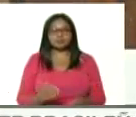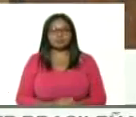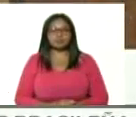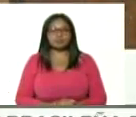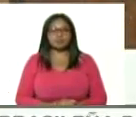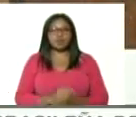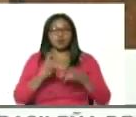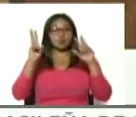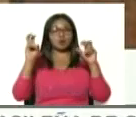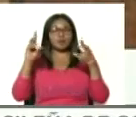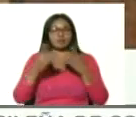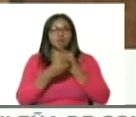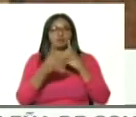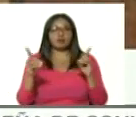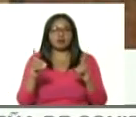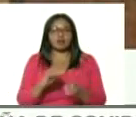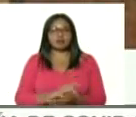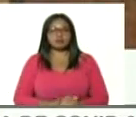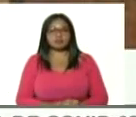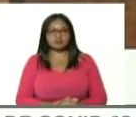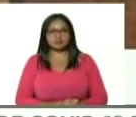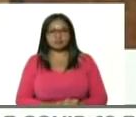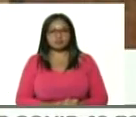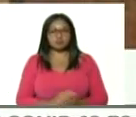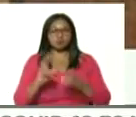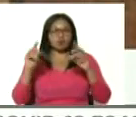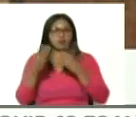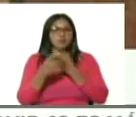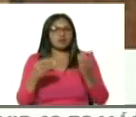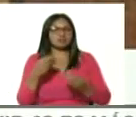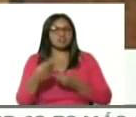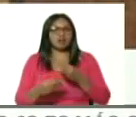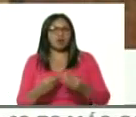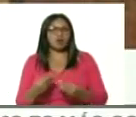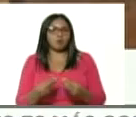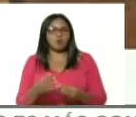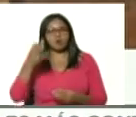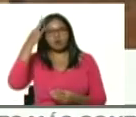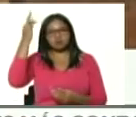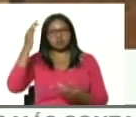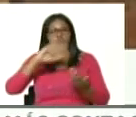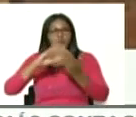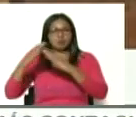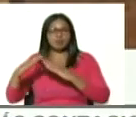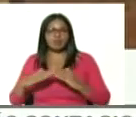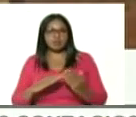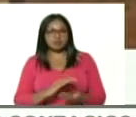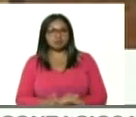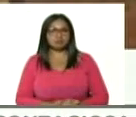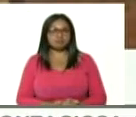nueva democracia. Y una nueva democracia solo es posible con los consejos comunales.